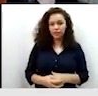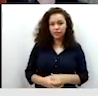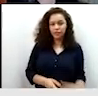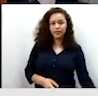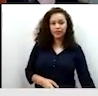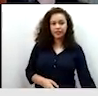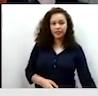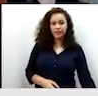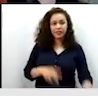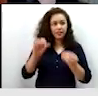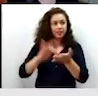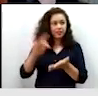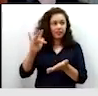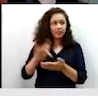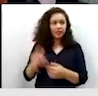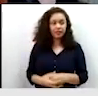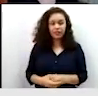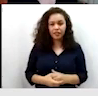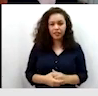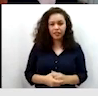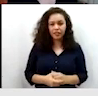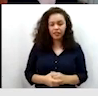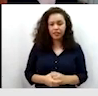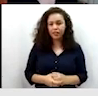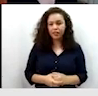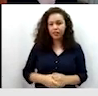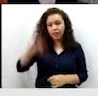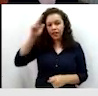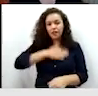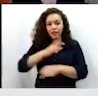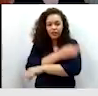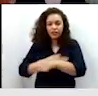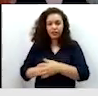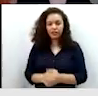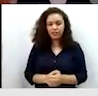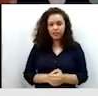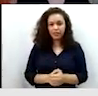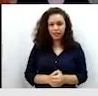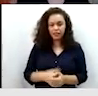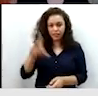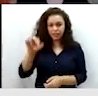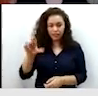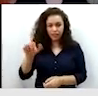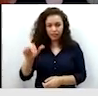No, muchas gracias. Hola, buenas tardes. ¿Dice para Diana? Sí, muchas gracias.